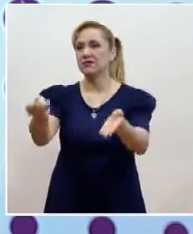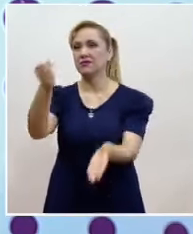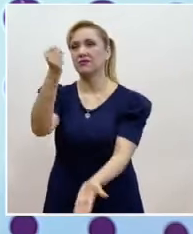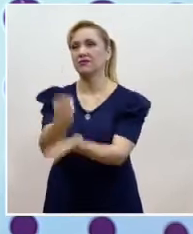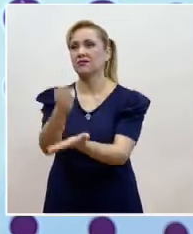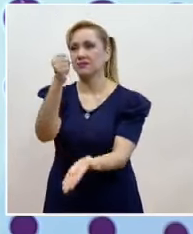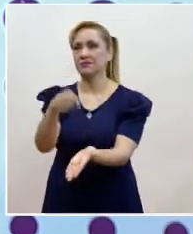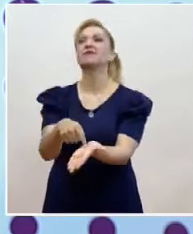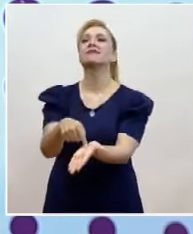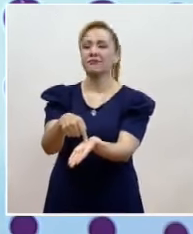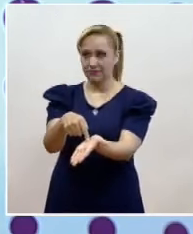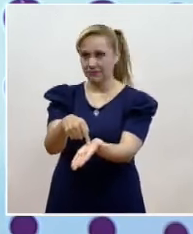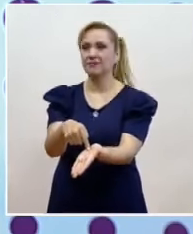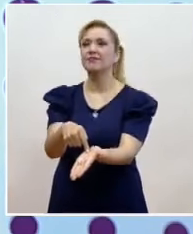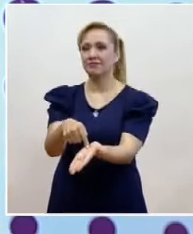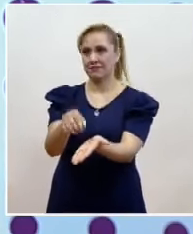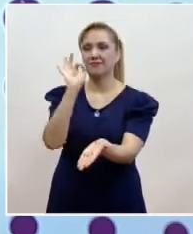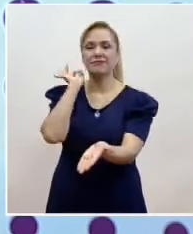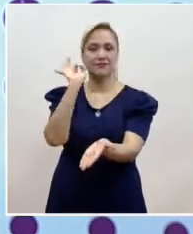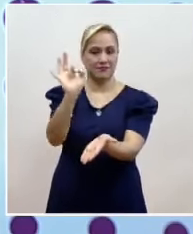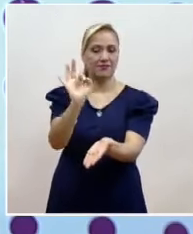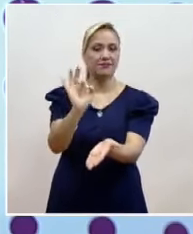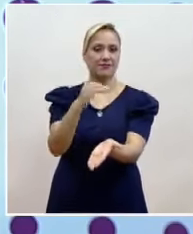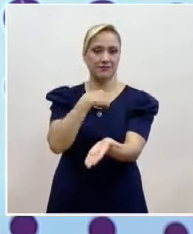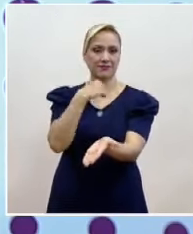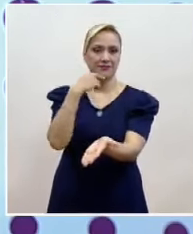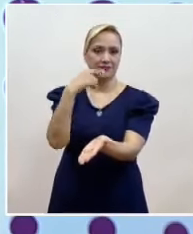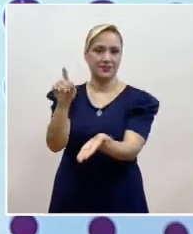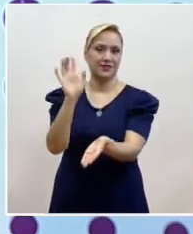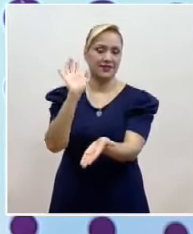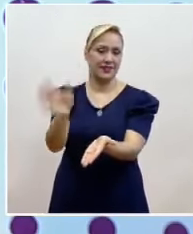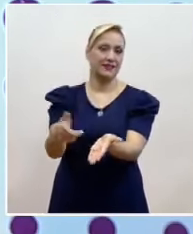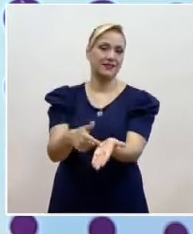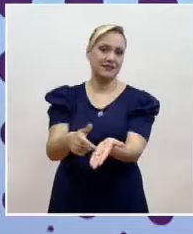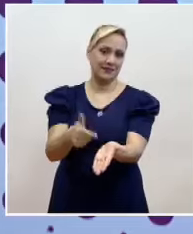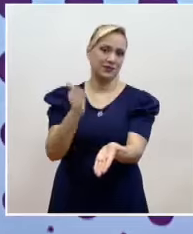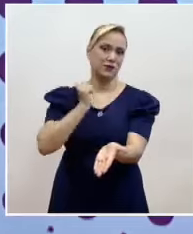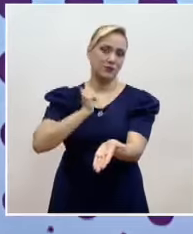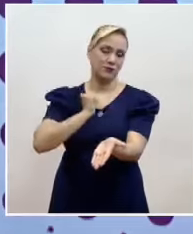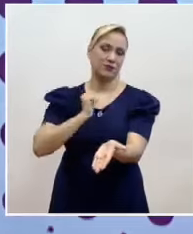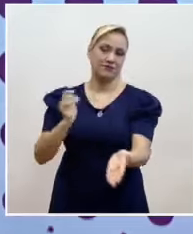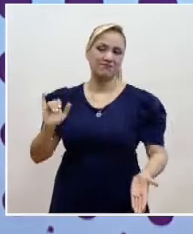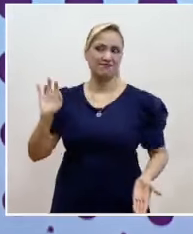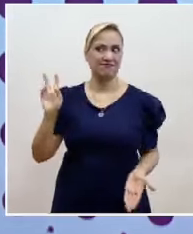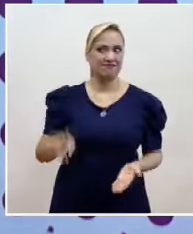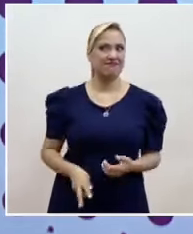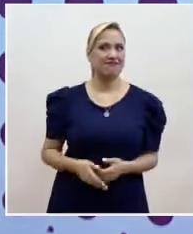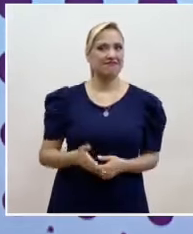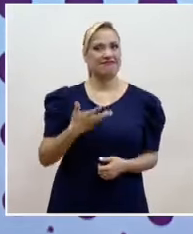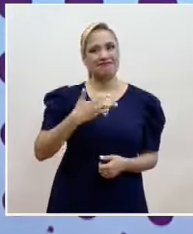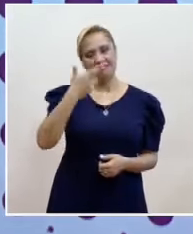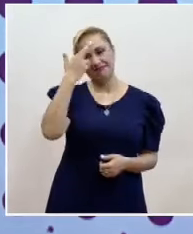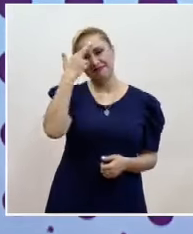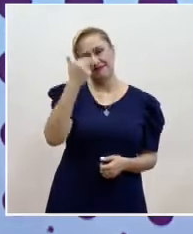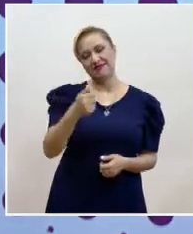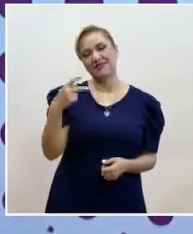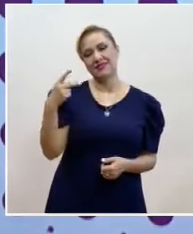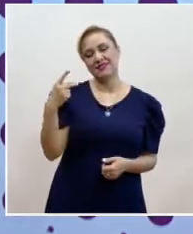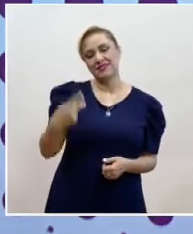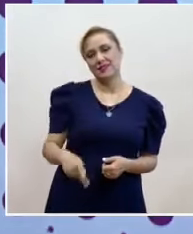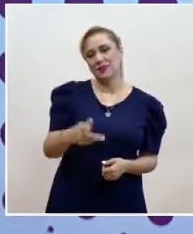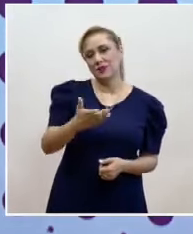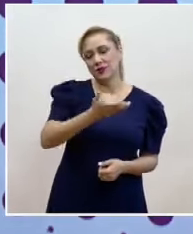la certeza que pues presenté mi demanda y está bien. Claro, la seguridad tradicional, claro. Sí. Y esto sí creo que tiene que ver con la cultura, pero